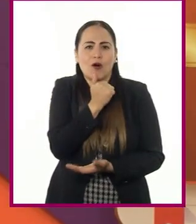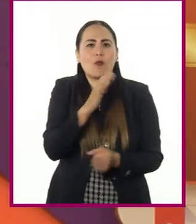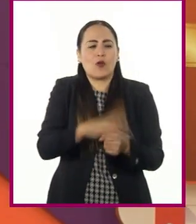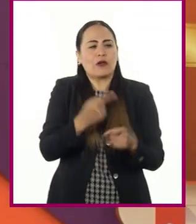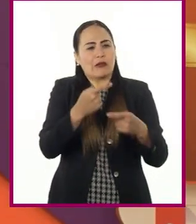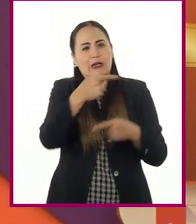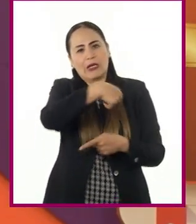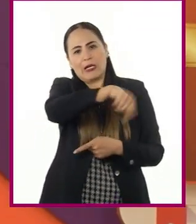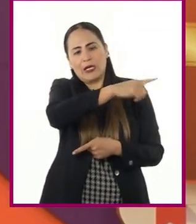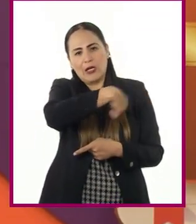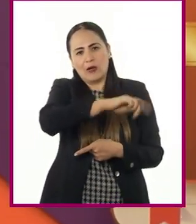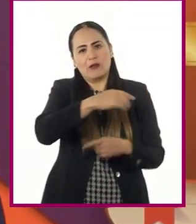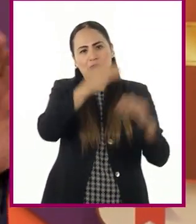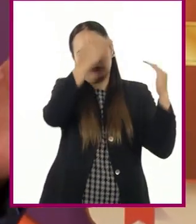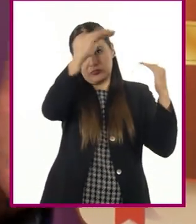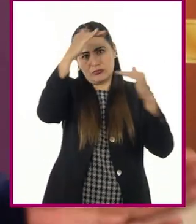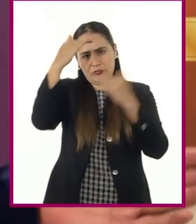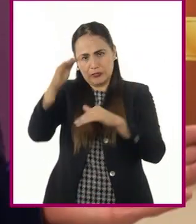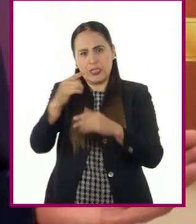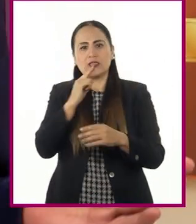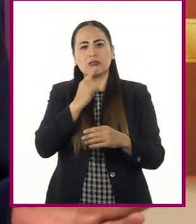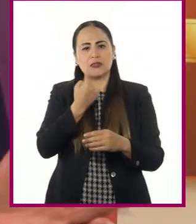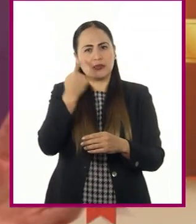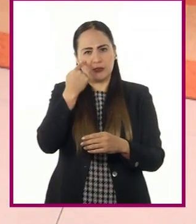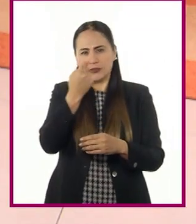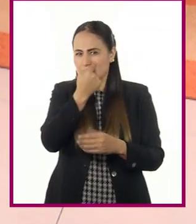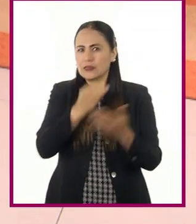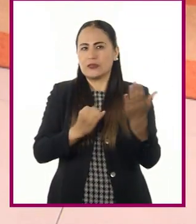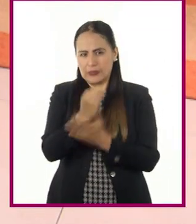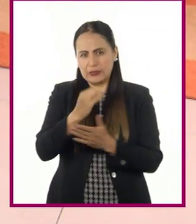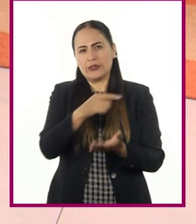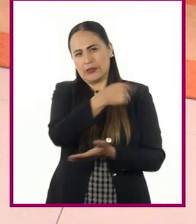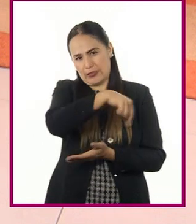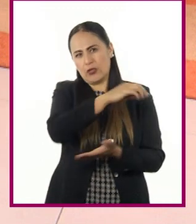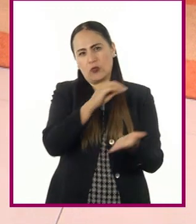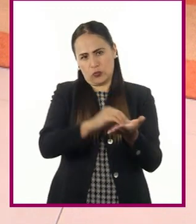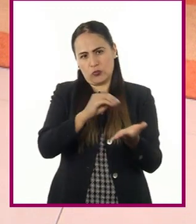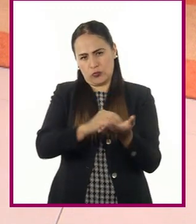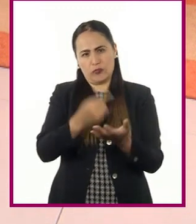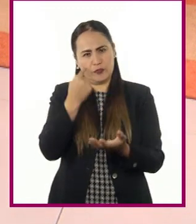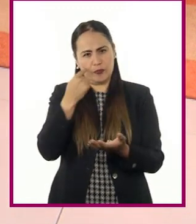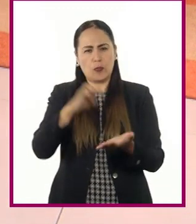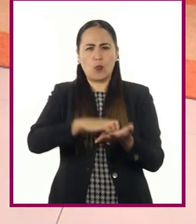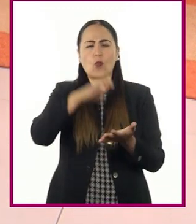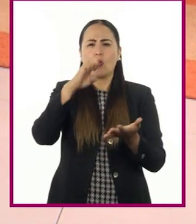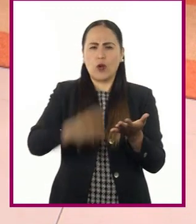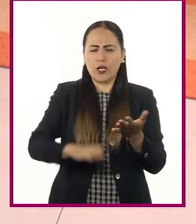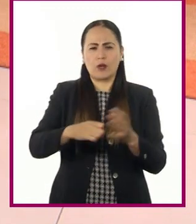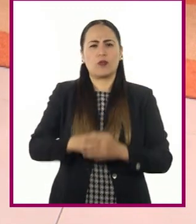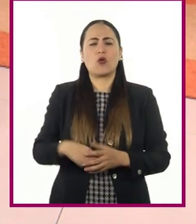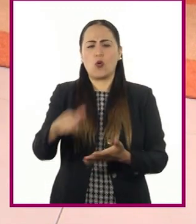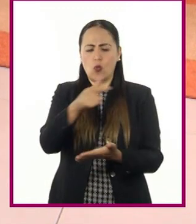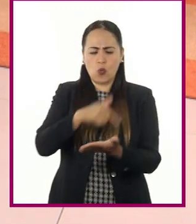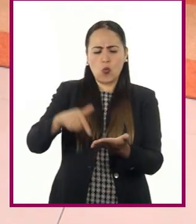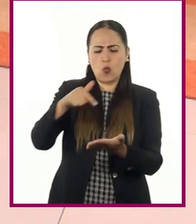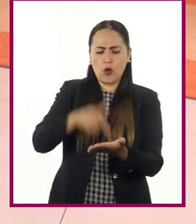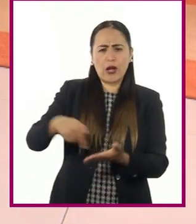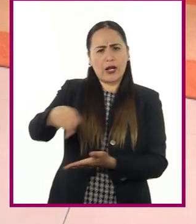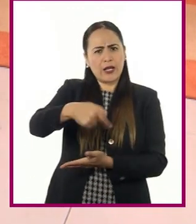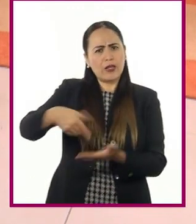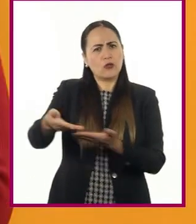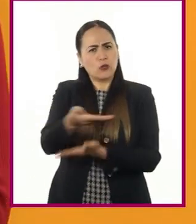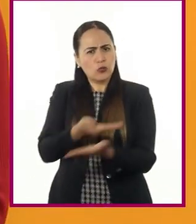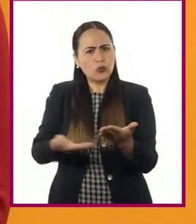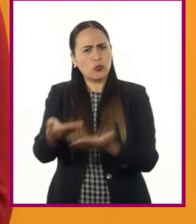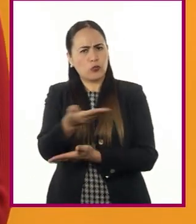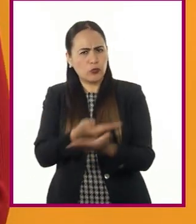por ellos. Y esto puede verse en varias esferas. En los lugares en los que conviven con frecuencia